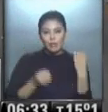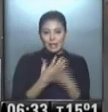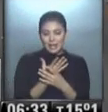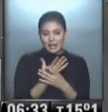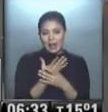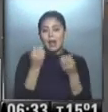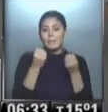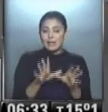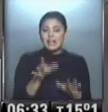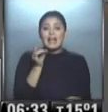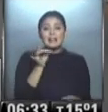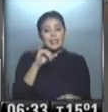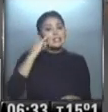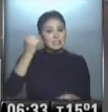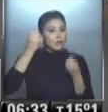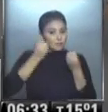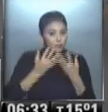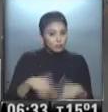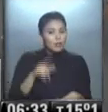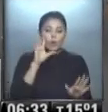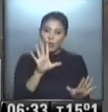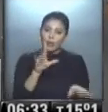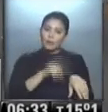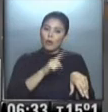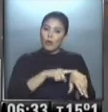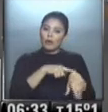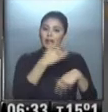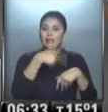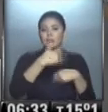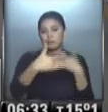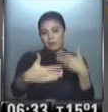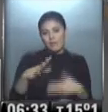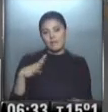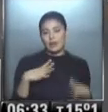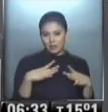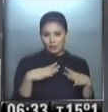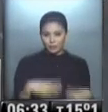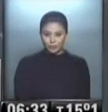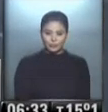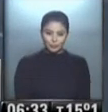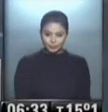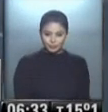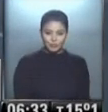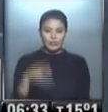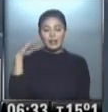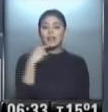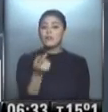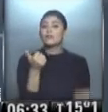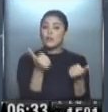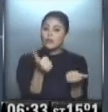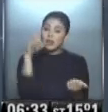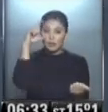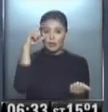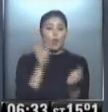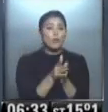trenes están funcionando, pero atenti porque obviamente con cronograma de días feriados. Ustedes. Manuel, muchísimas gracias. Y